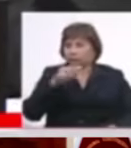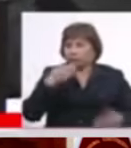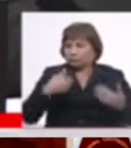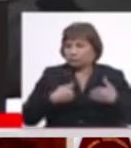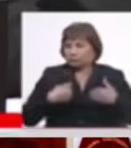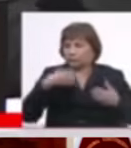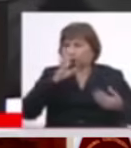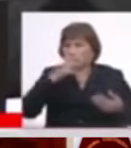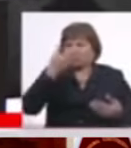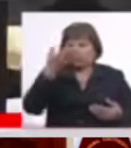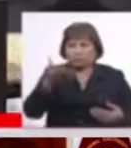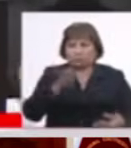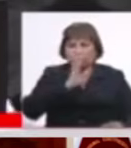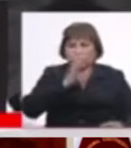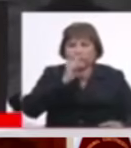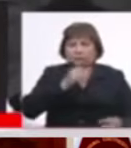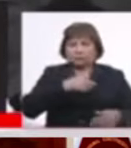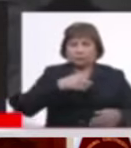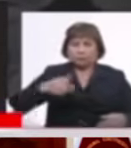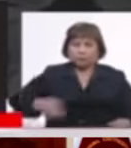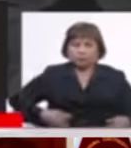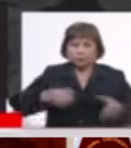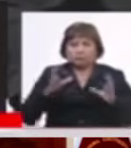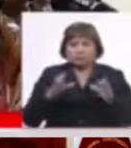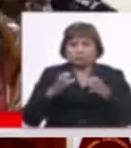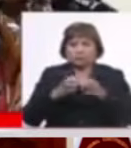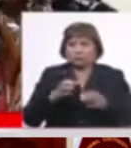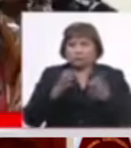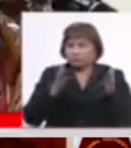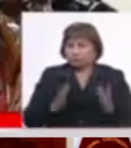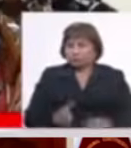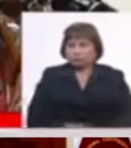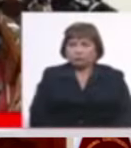tiene la palabra congresista bcar presidenta de la